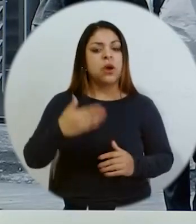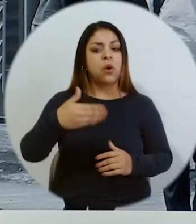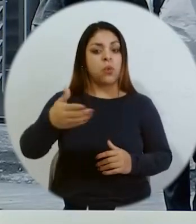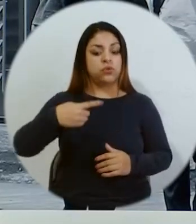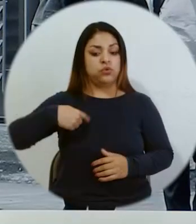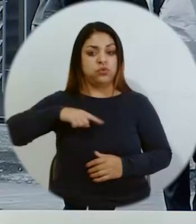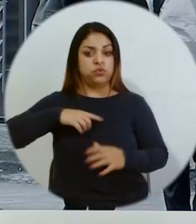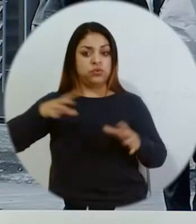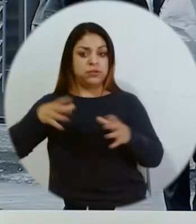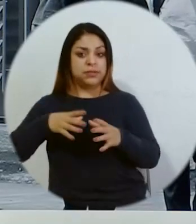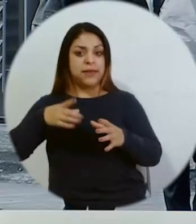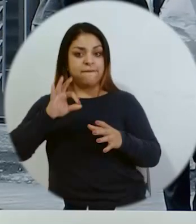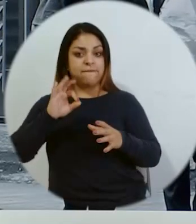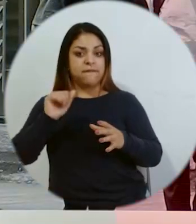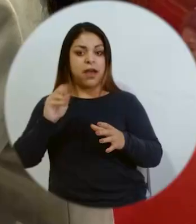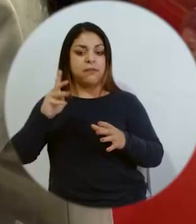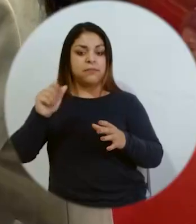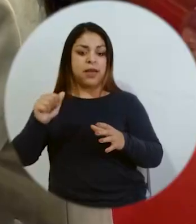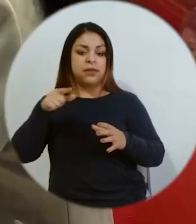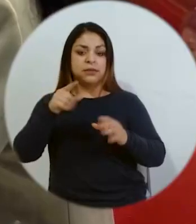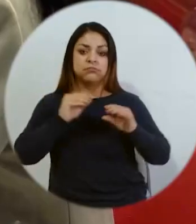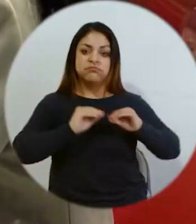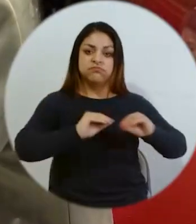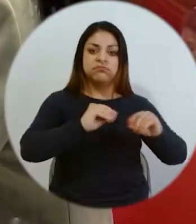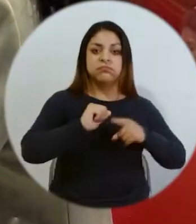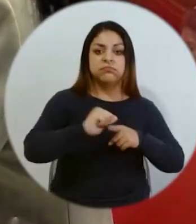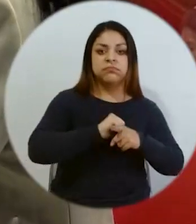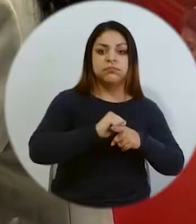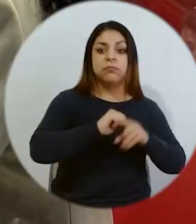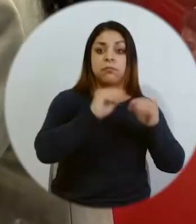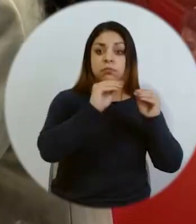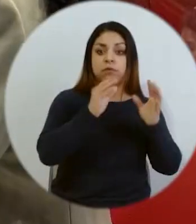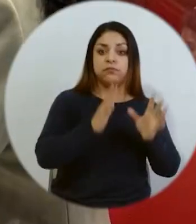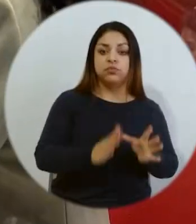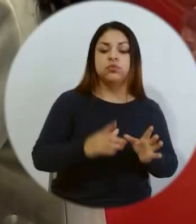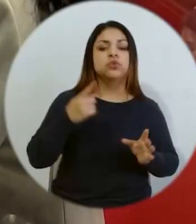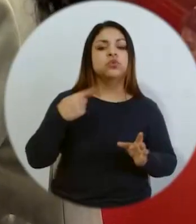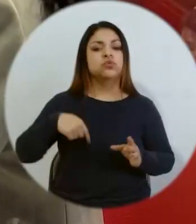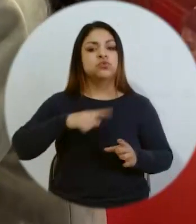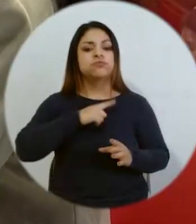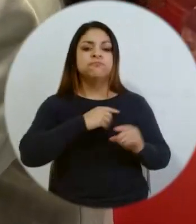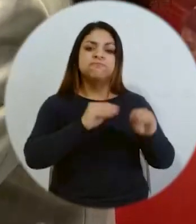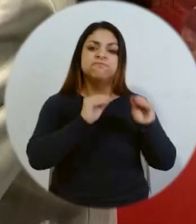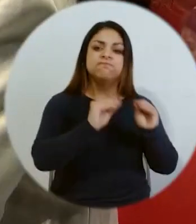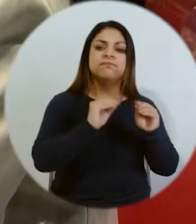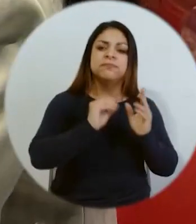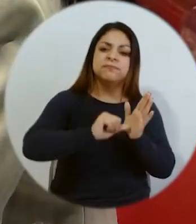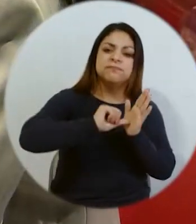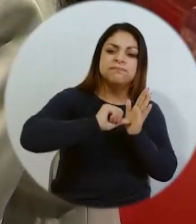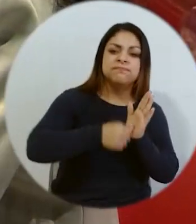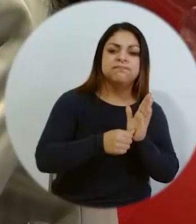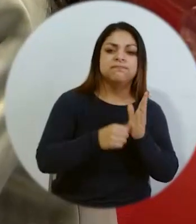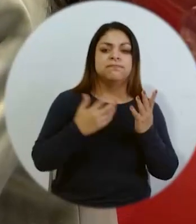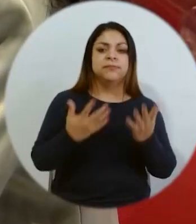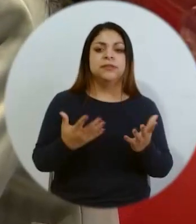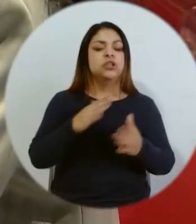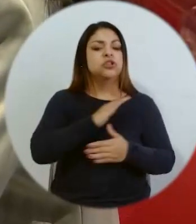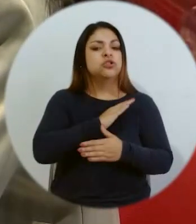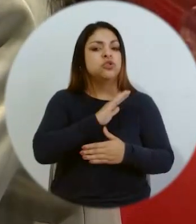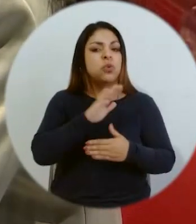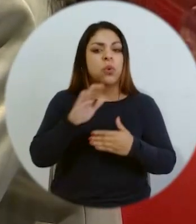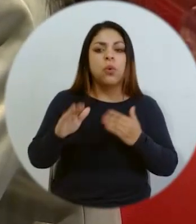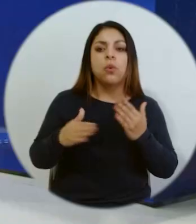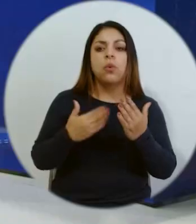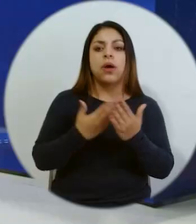desde FACNA damos capacitaciones a las educadoras y educadores y hacemos énfasis en que todos aquellos